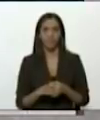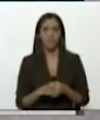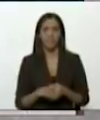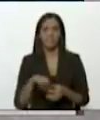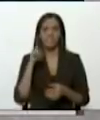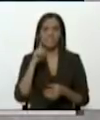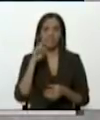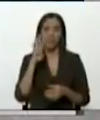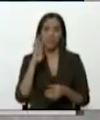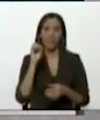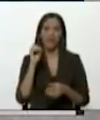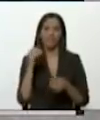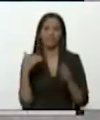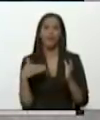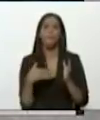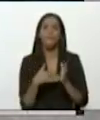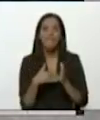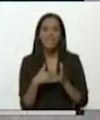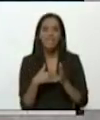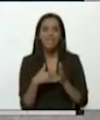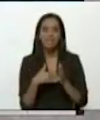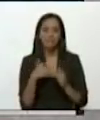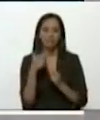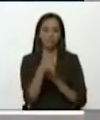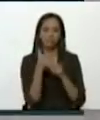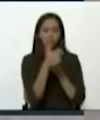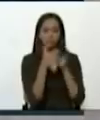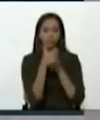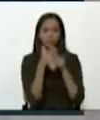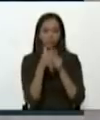140 mil cartuchos de ametralladora,